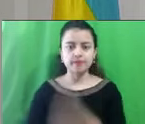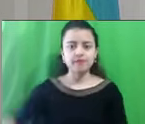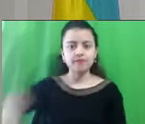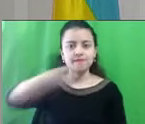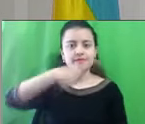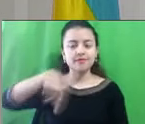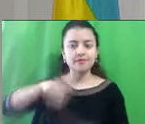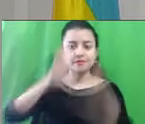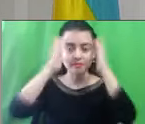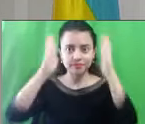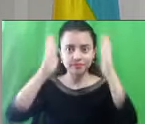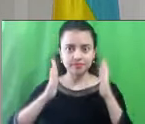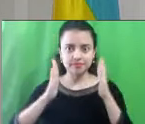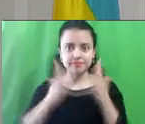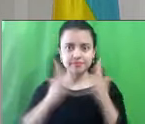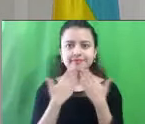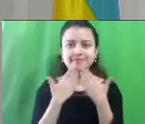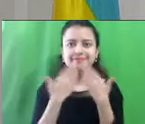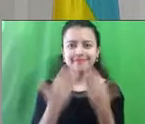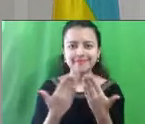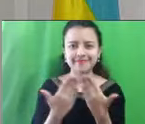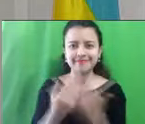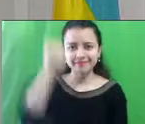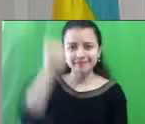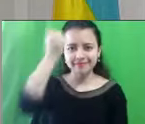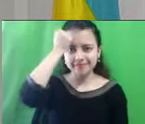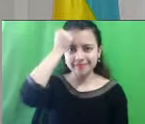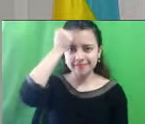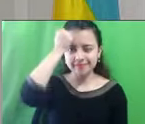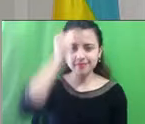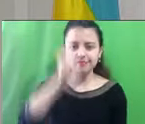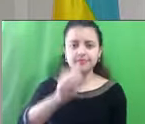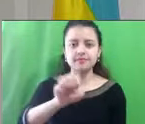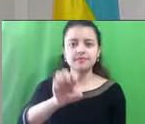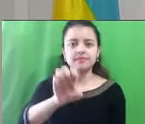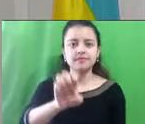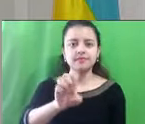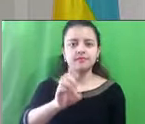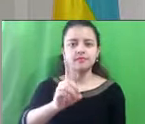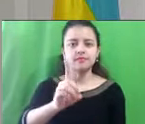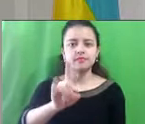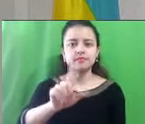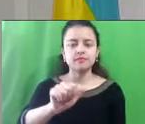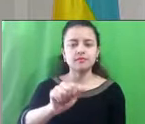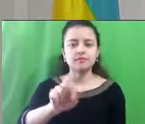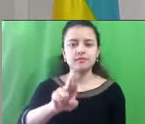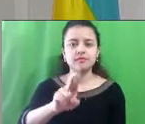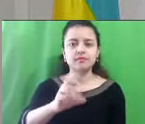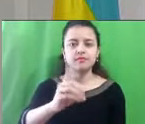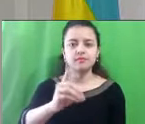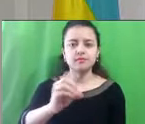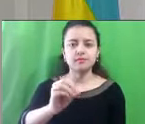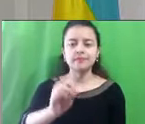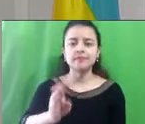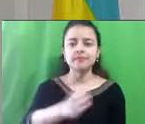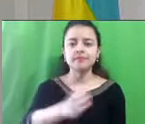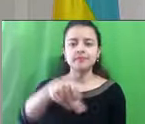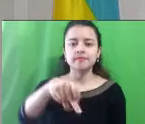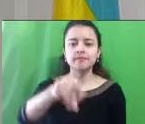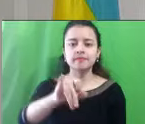atentos. Gracias al maestro o al docente Eduardo Pineda, que también hace parte de este equipo de Manuel Ayala de Gaitán,